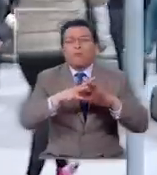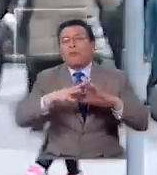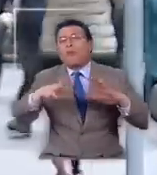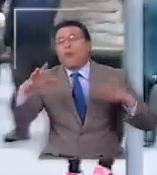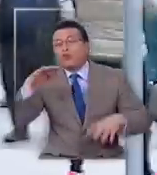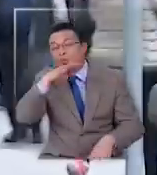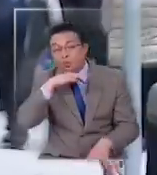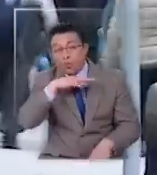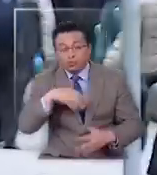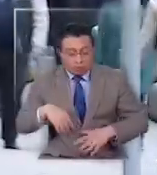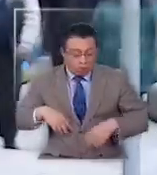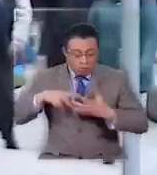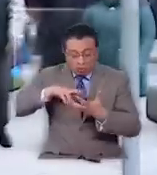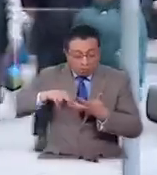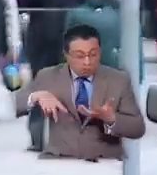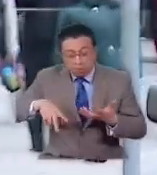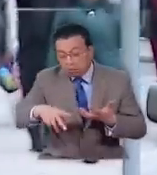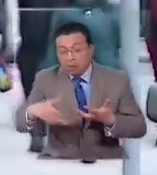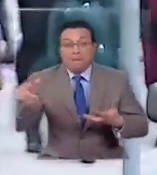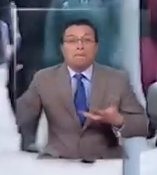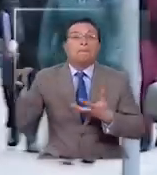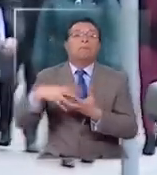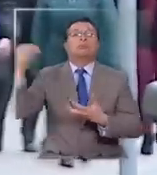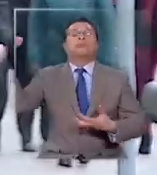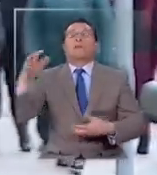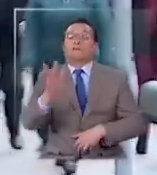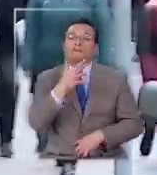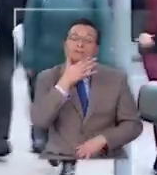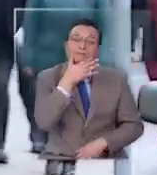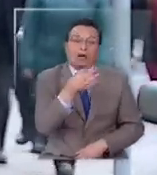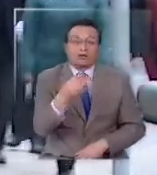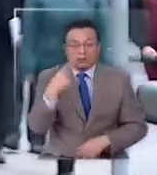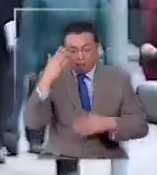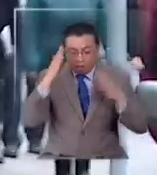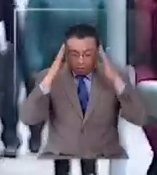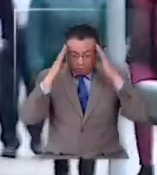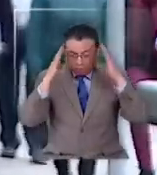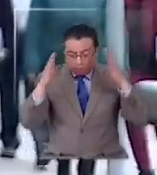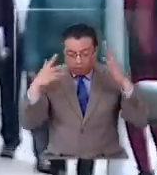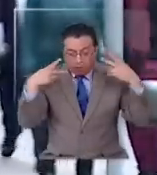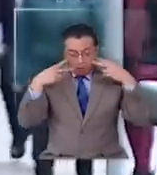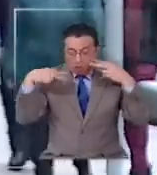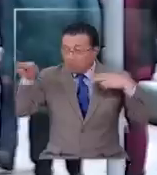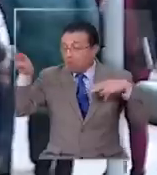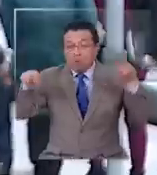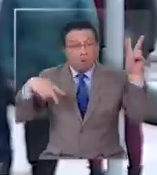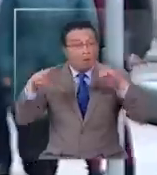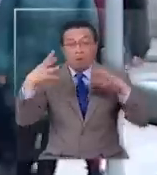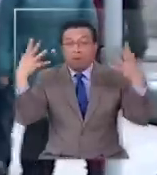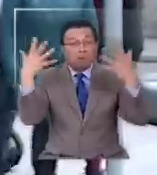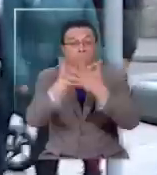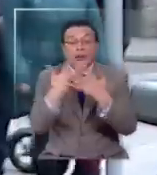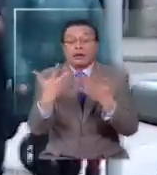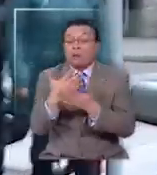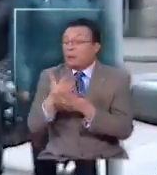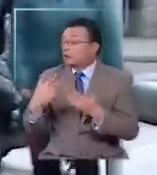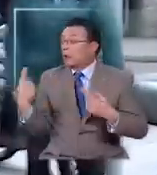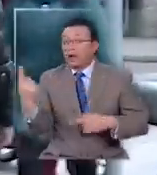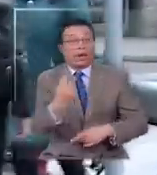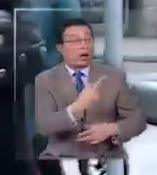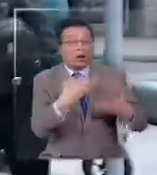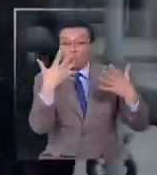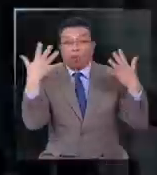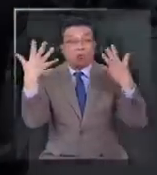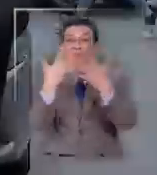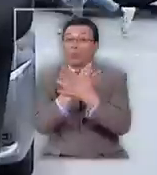celular al desplazarse pierde muchas veces la noción de la realidad de lo que está pasando a su